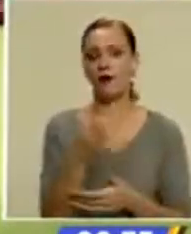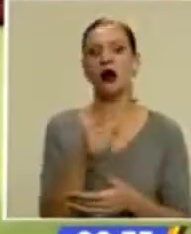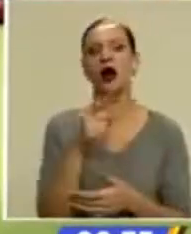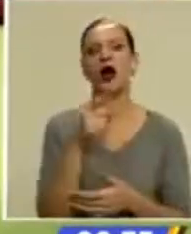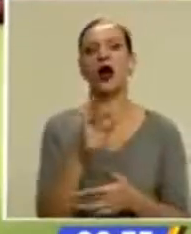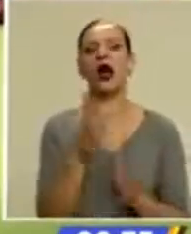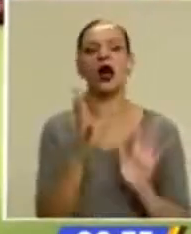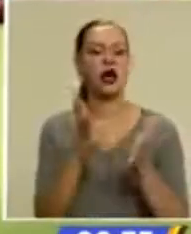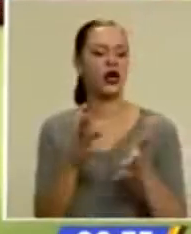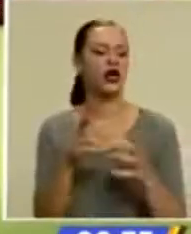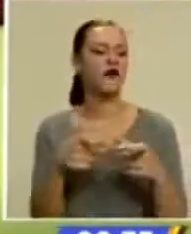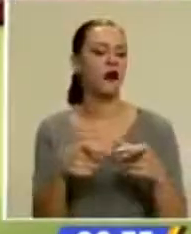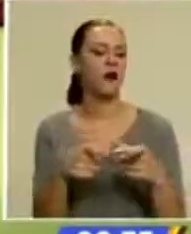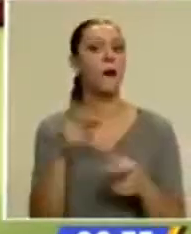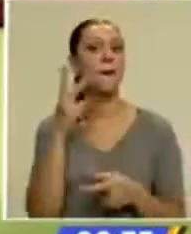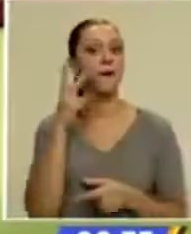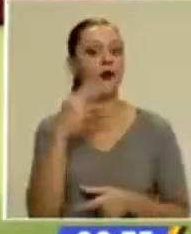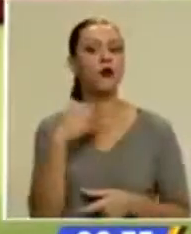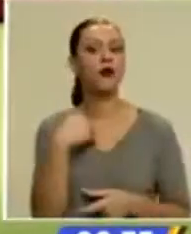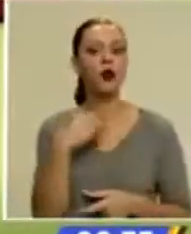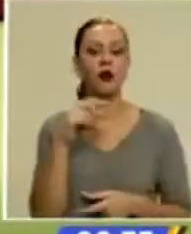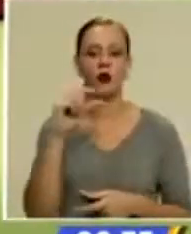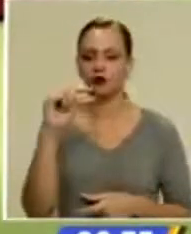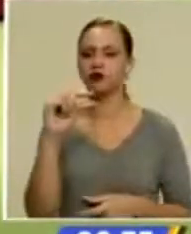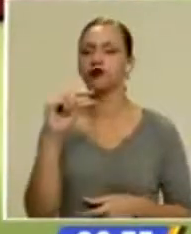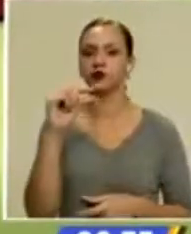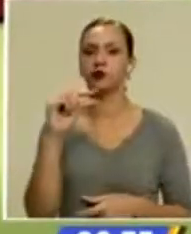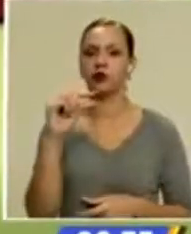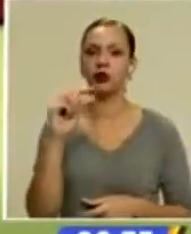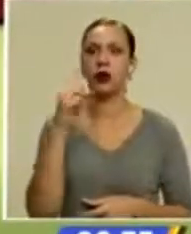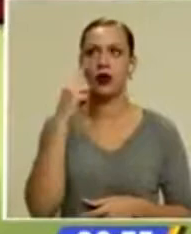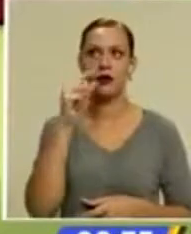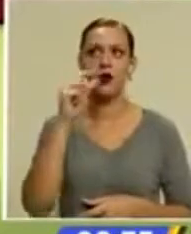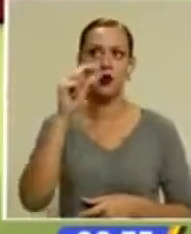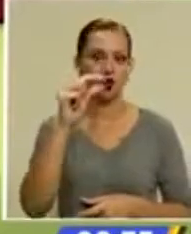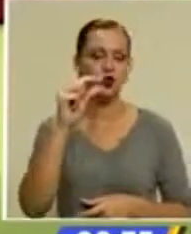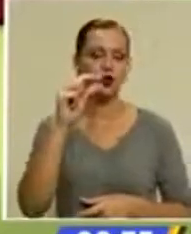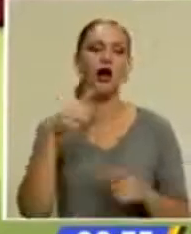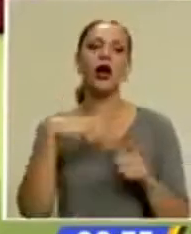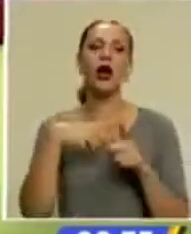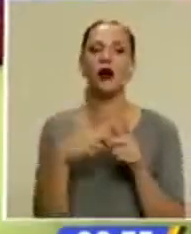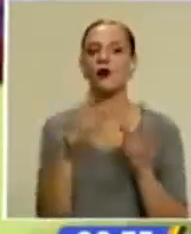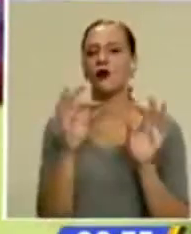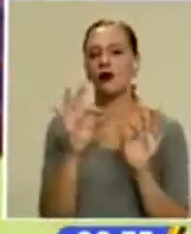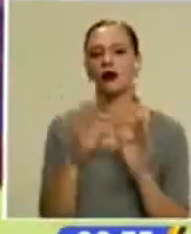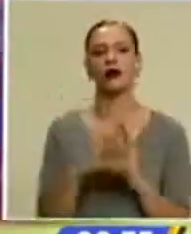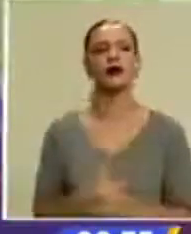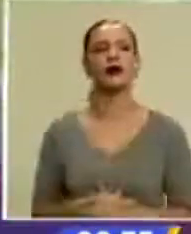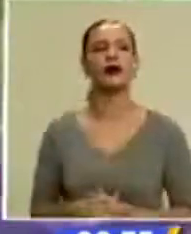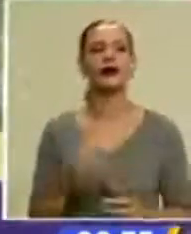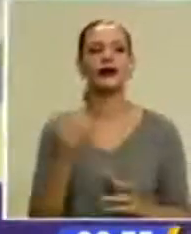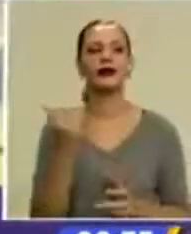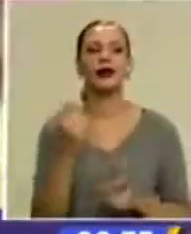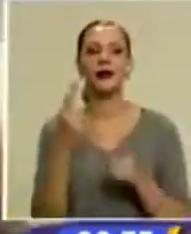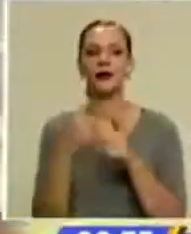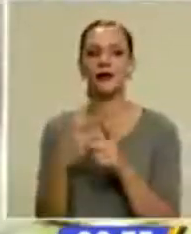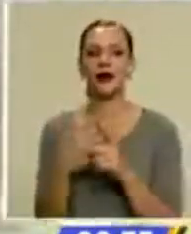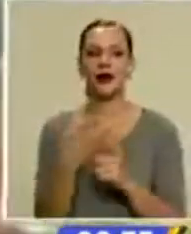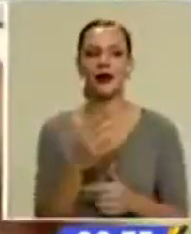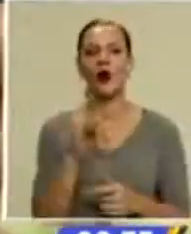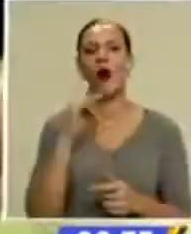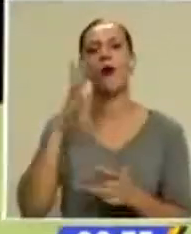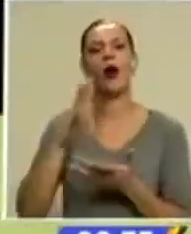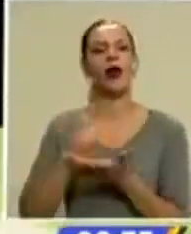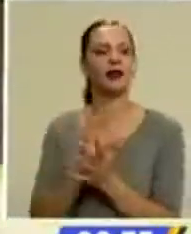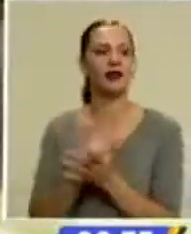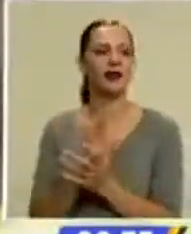esa la vamos a dejar redonda. Y vemos que tiene un grosor, ¿verdad? Está gruesita. Entonces, muy bien. Ya esta tenemos la primera tortilla. Como las de